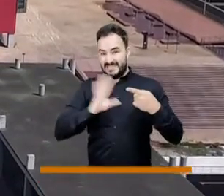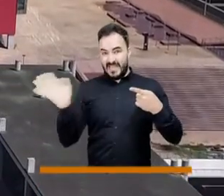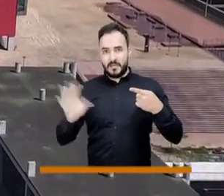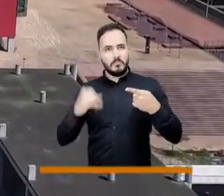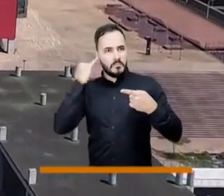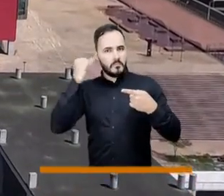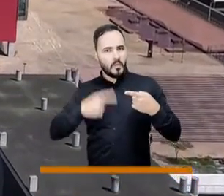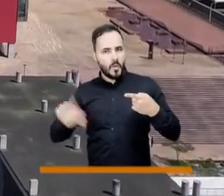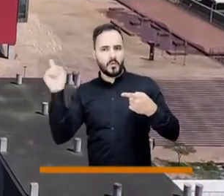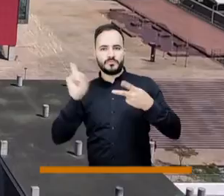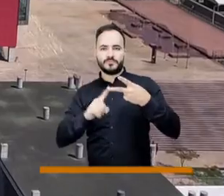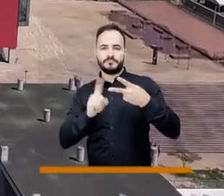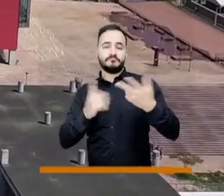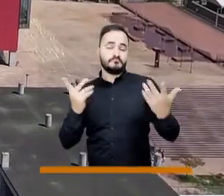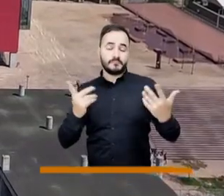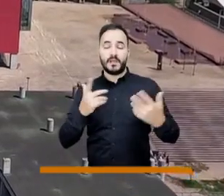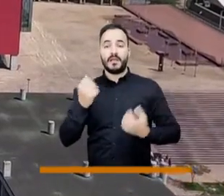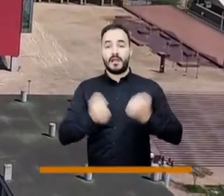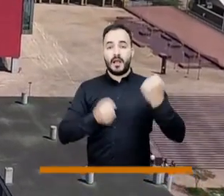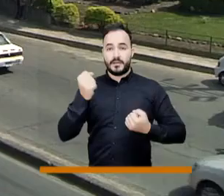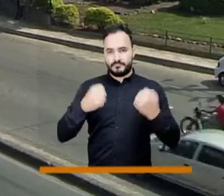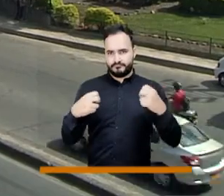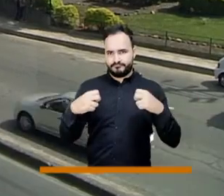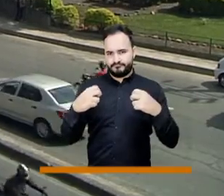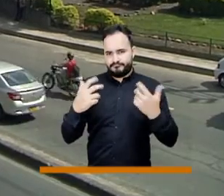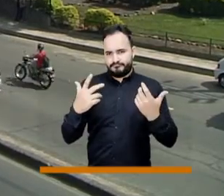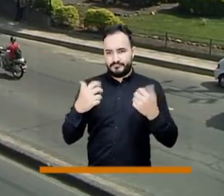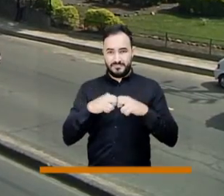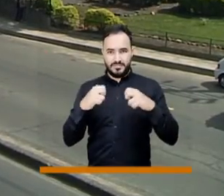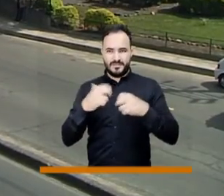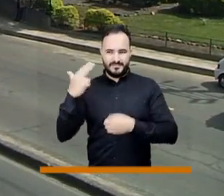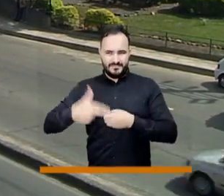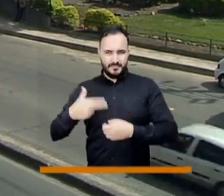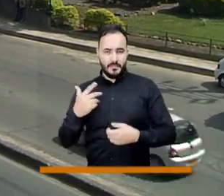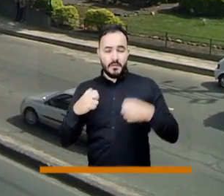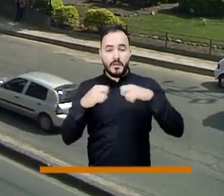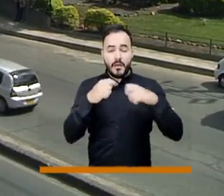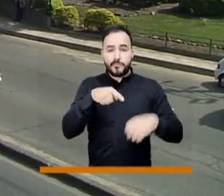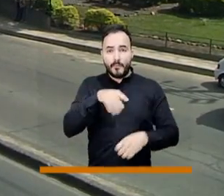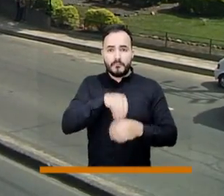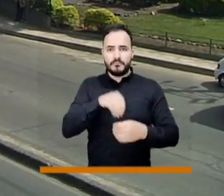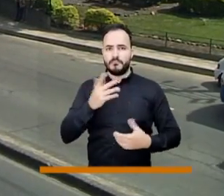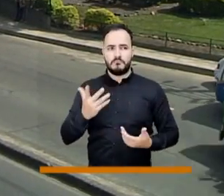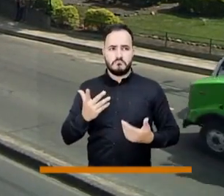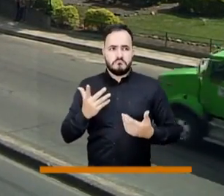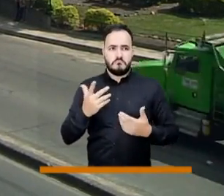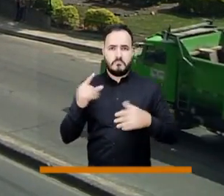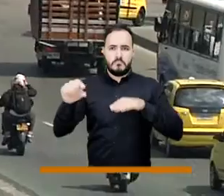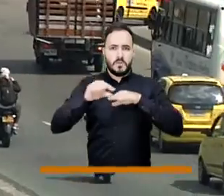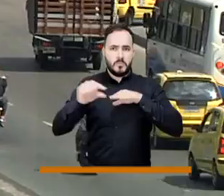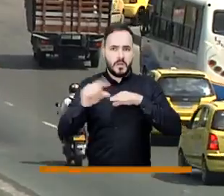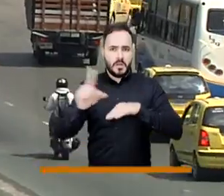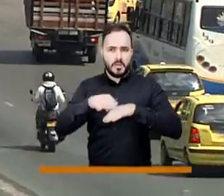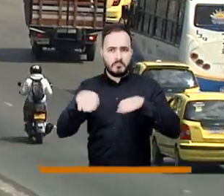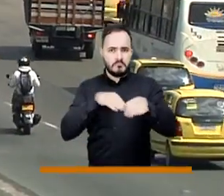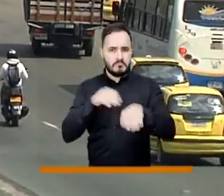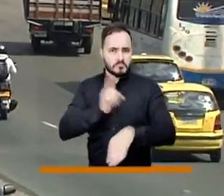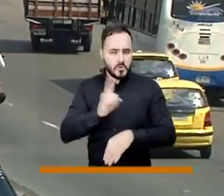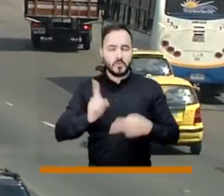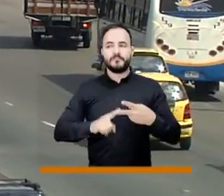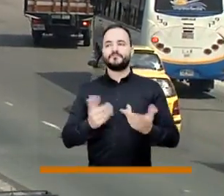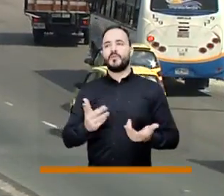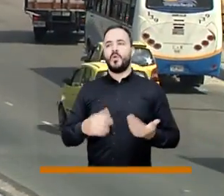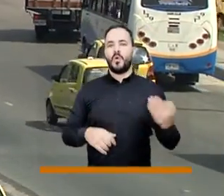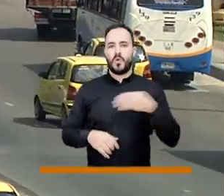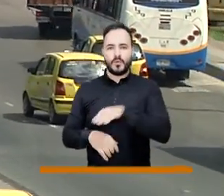incentivos, por ejemplo, que los vehículos eléctricos no tengan pico y placa, ese es un incentivo, que los vehículos eléctricos no paguen en las zonas